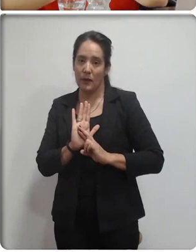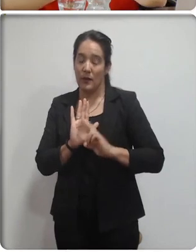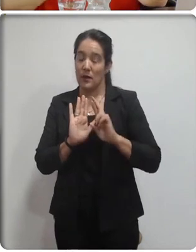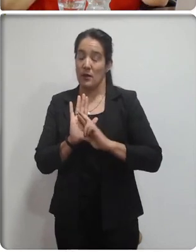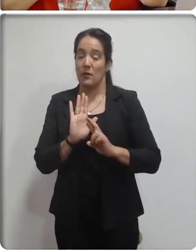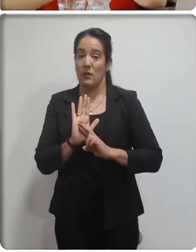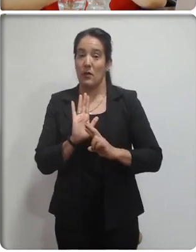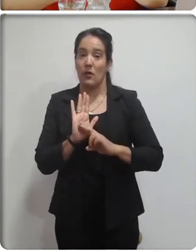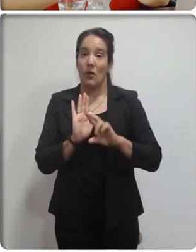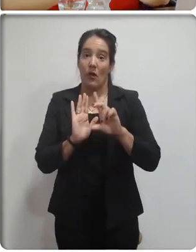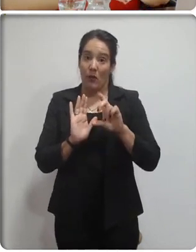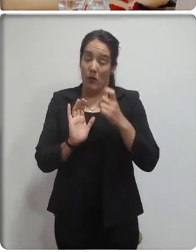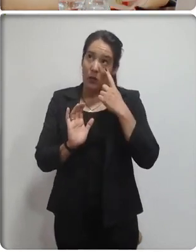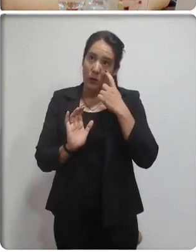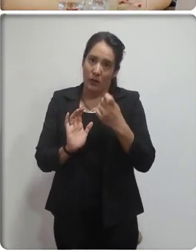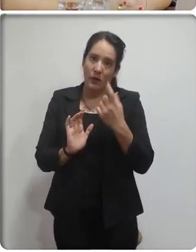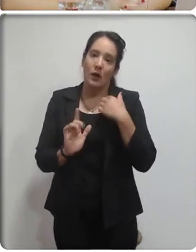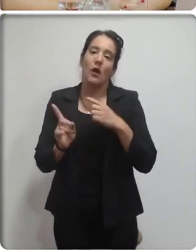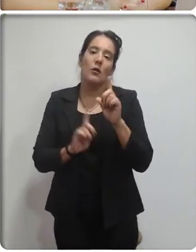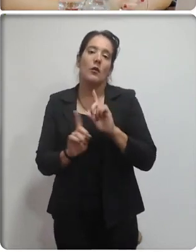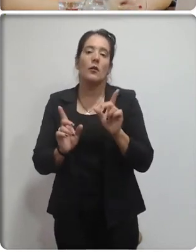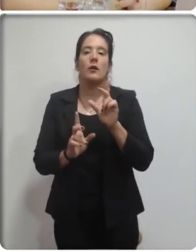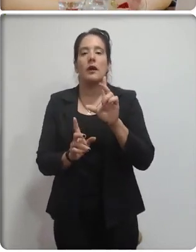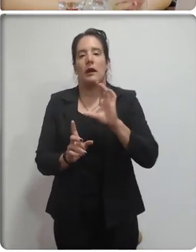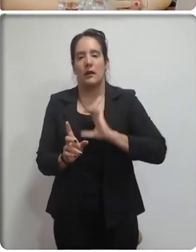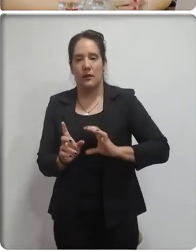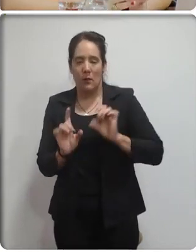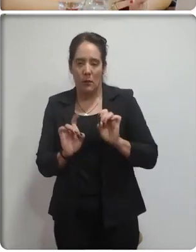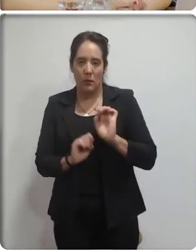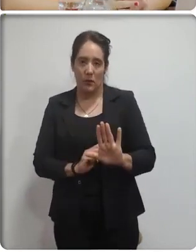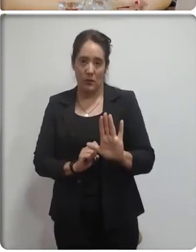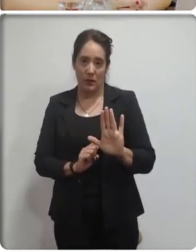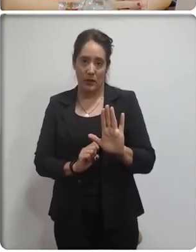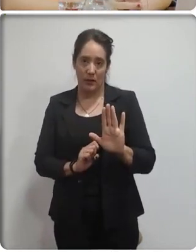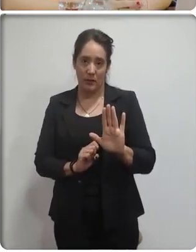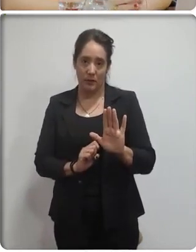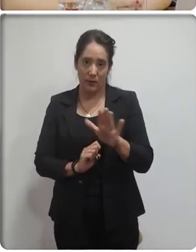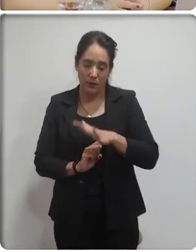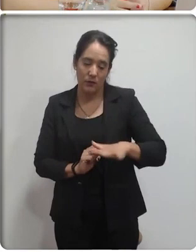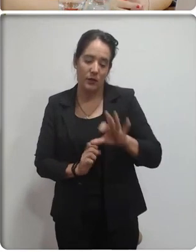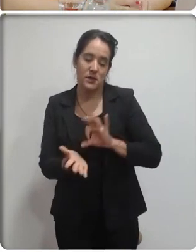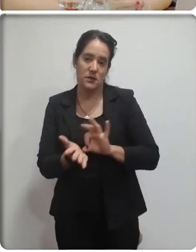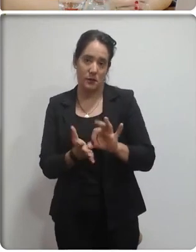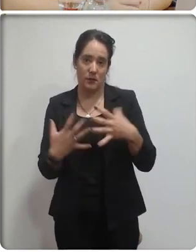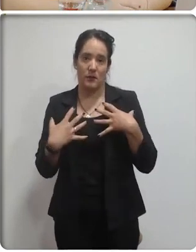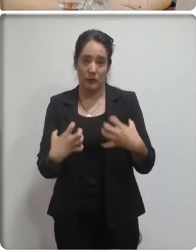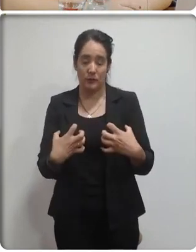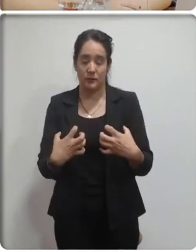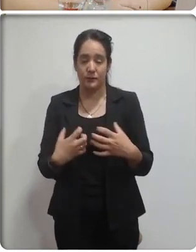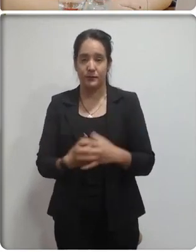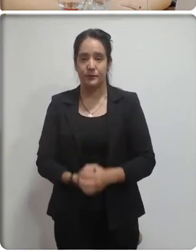teniendo en cuenta o contemplando determinadas particularidades que sea específica del área de salud.